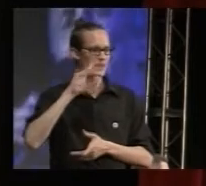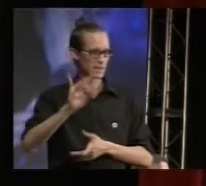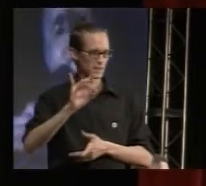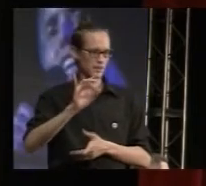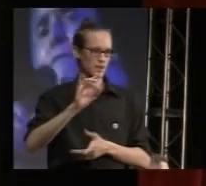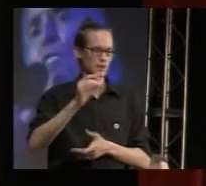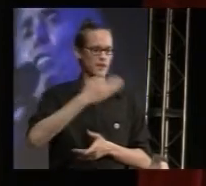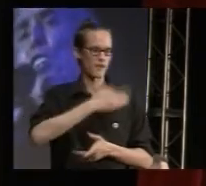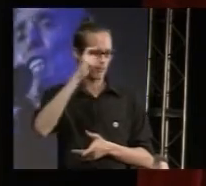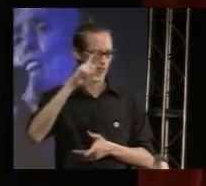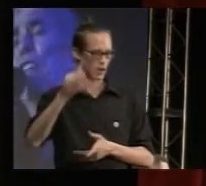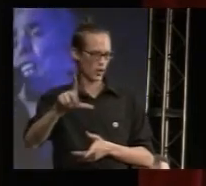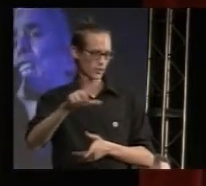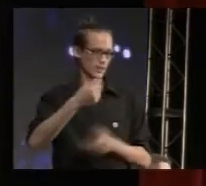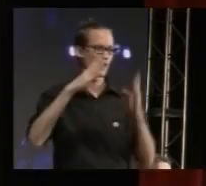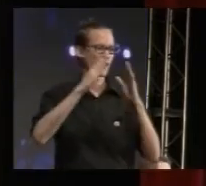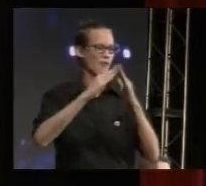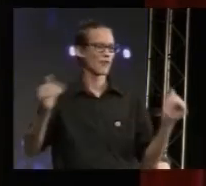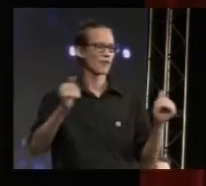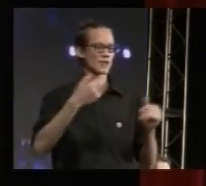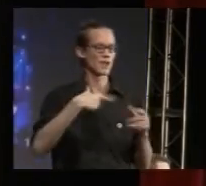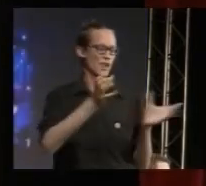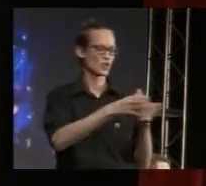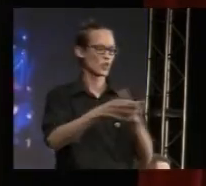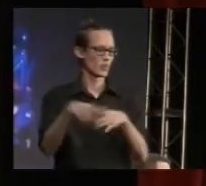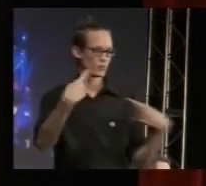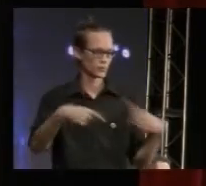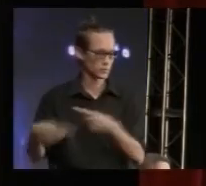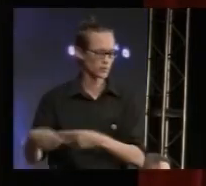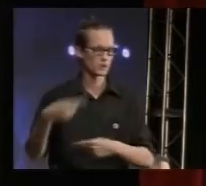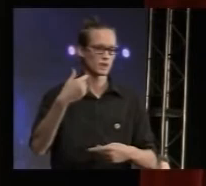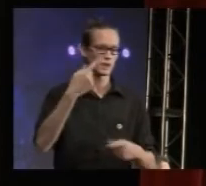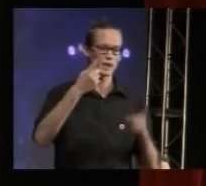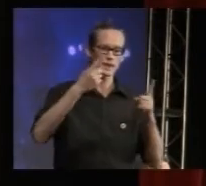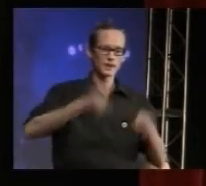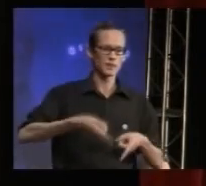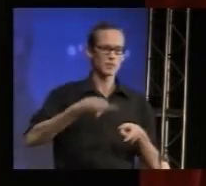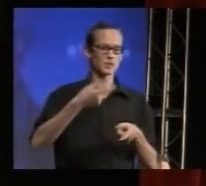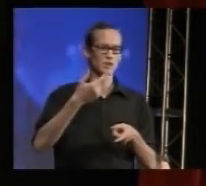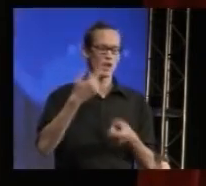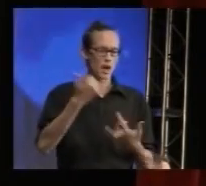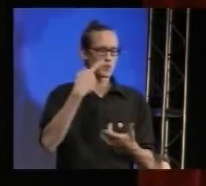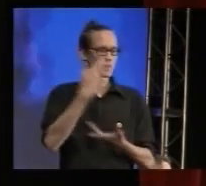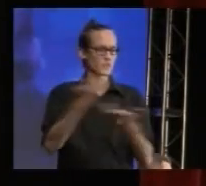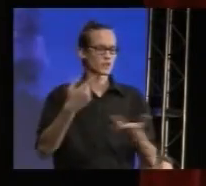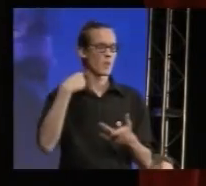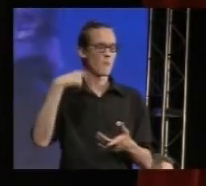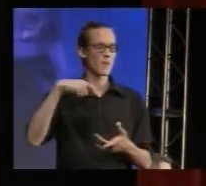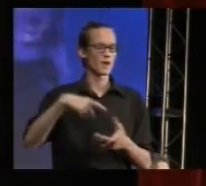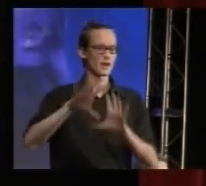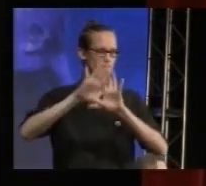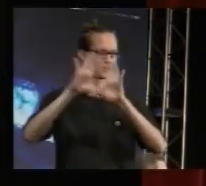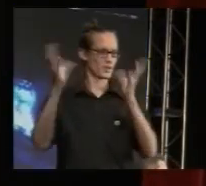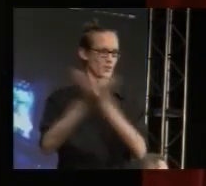Feria de Colectividades, y organizamos como un hecho propio la presentación de Paraná en el mundo de más de 80